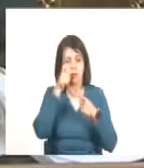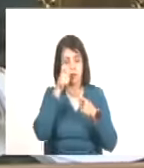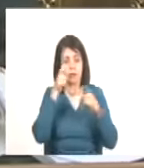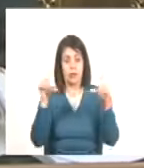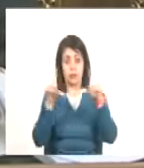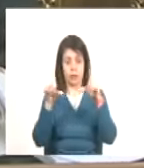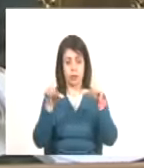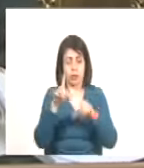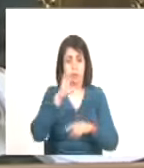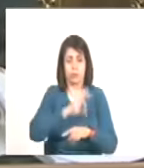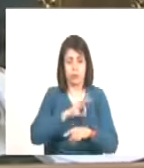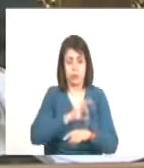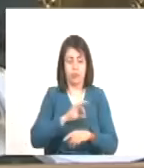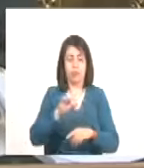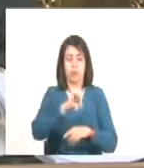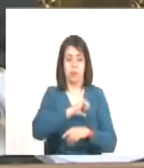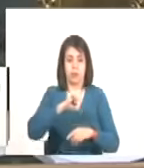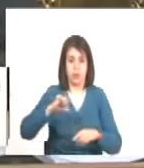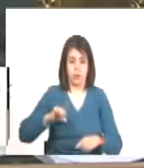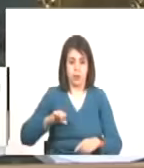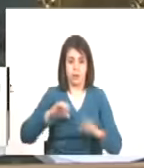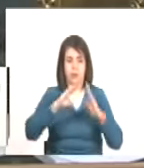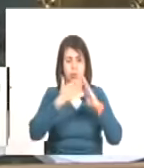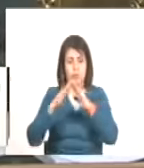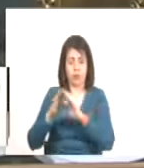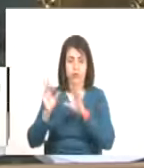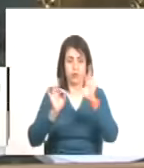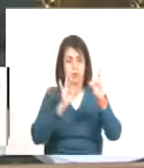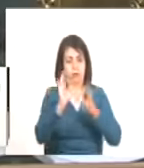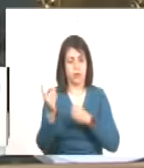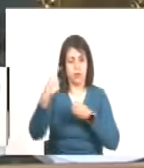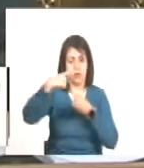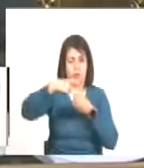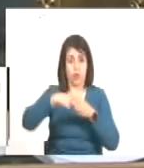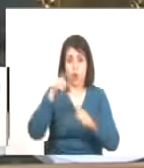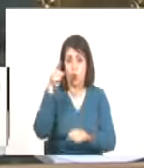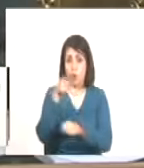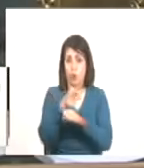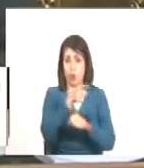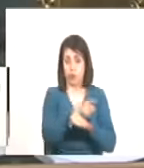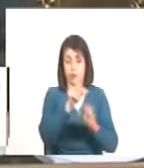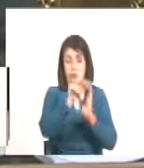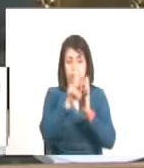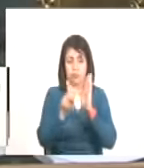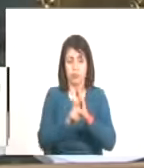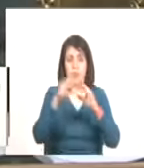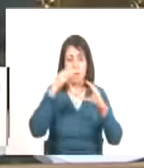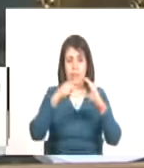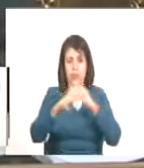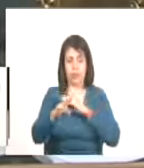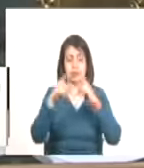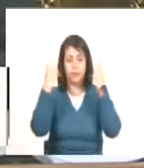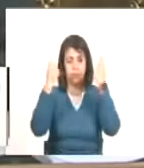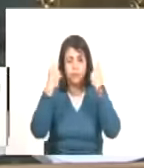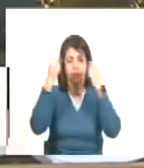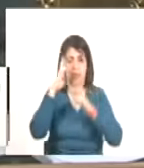de comunicación social públicos, privados, comunitarios y alternativos incluyan de forma obligatoria en su programación mensajes destinados a promover el respeto a los